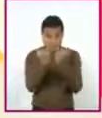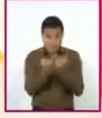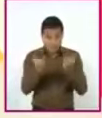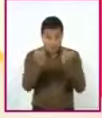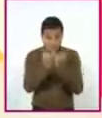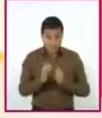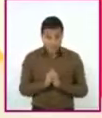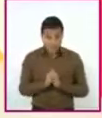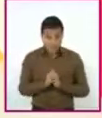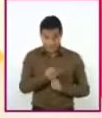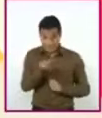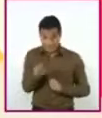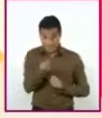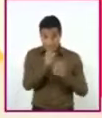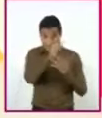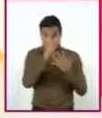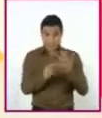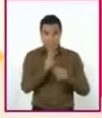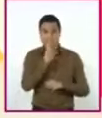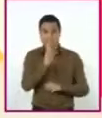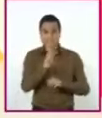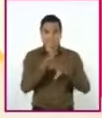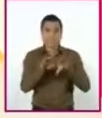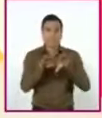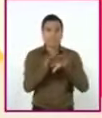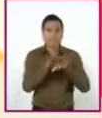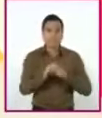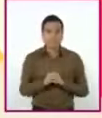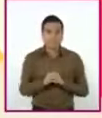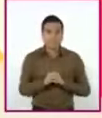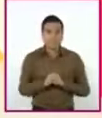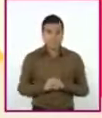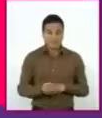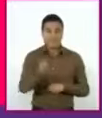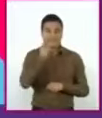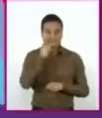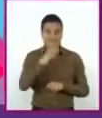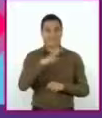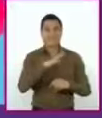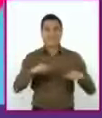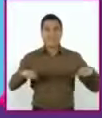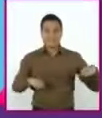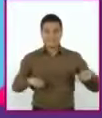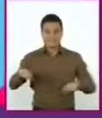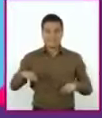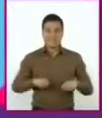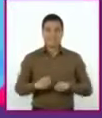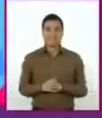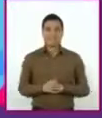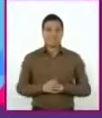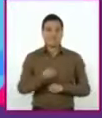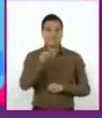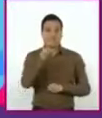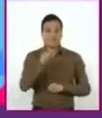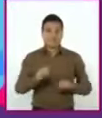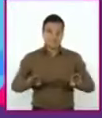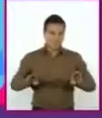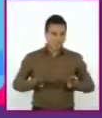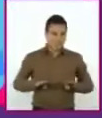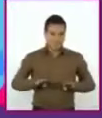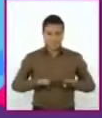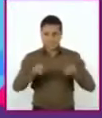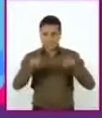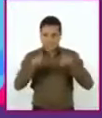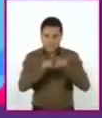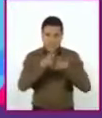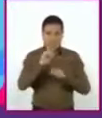y otras interrogantes, les planteo realizar a continuación la actividad Encuentra las diferencias y similitudes.